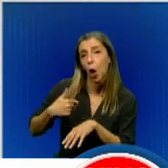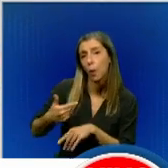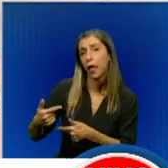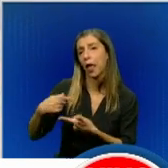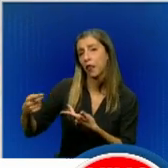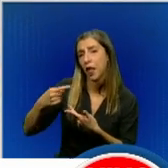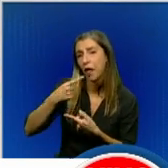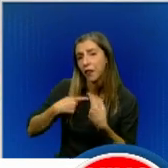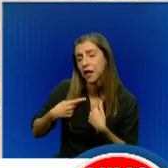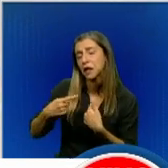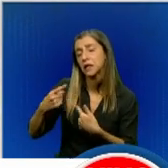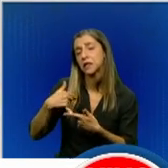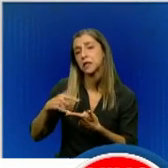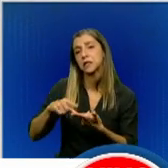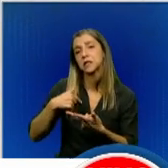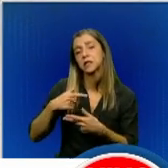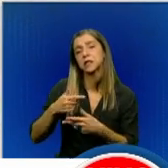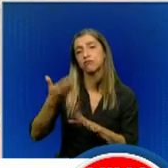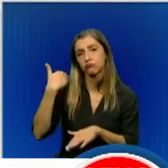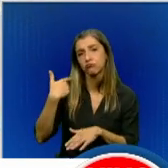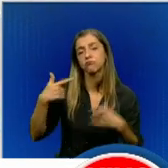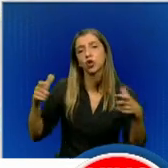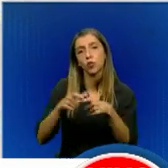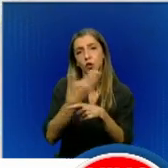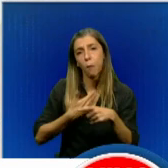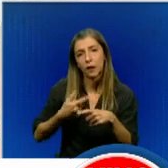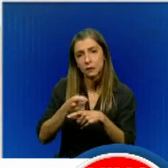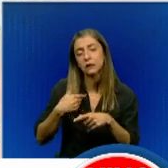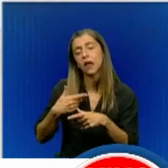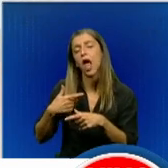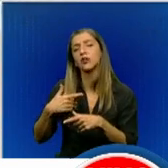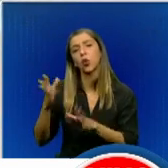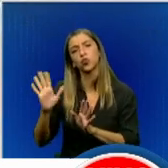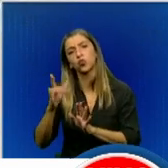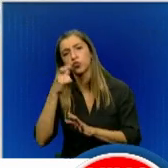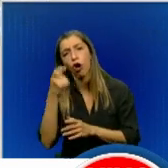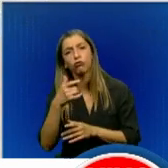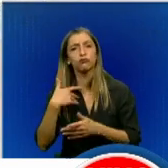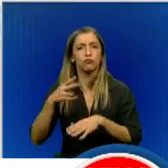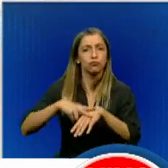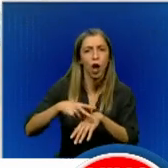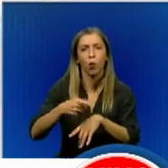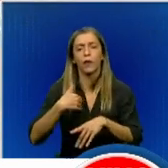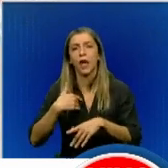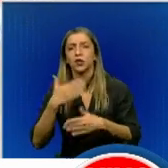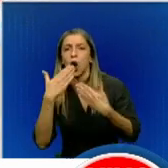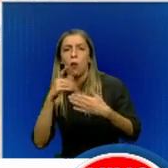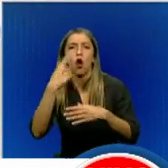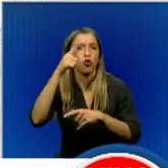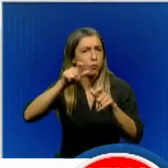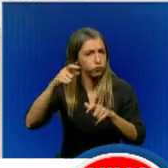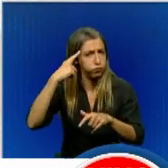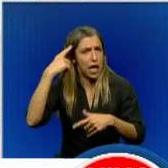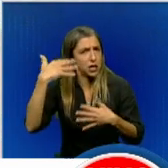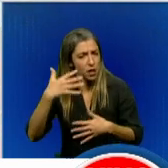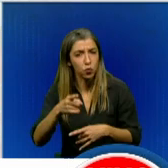me dieron el consejo al presidente de la comisión que hablen con los que piensan digo los cuatro